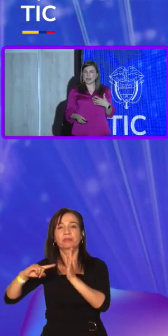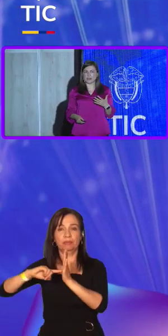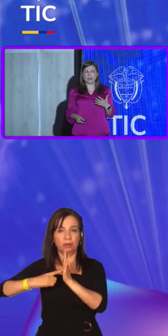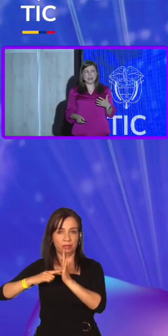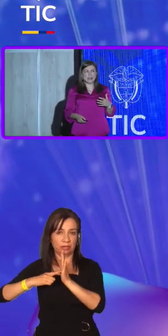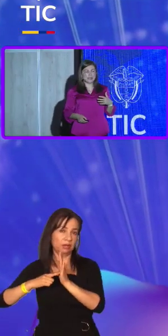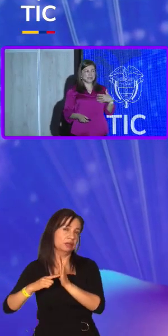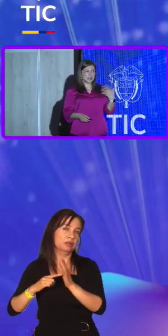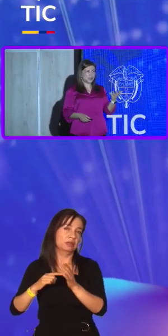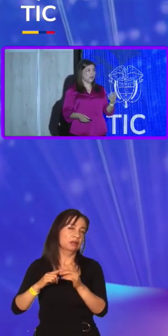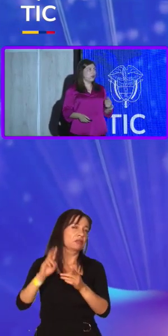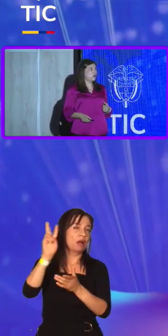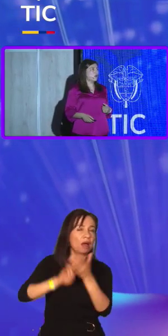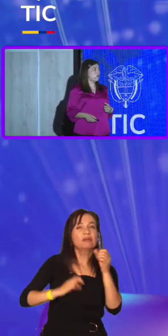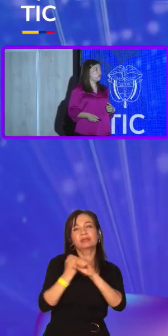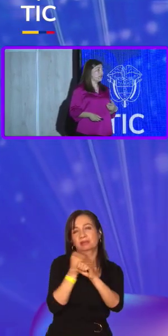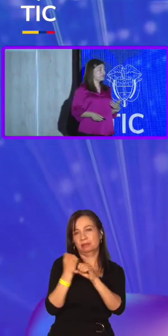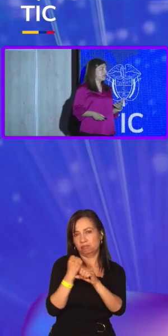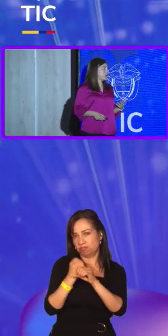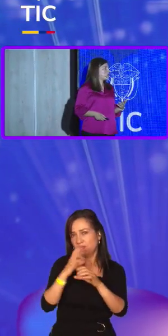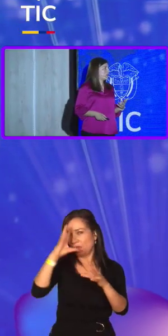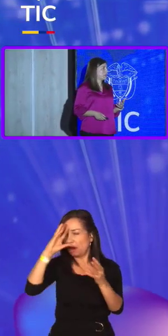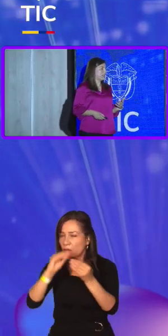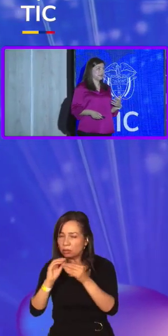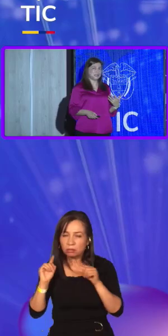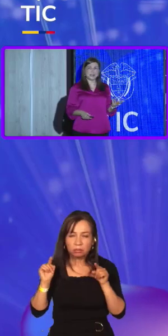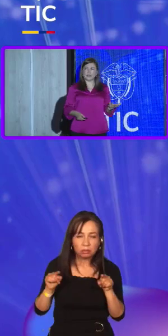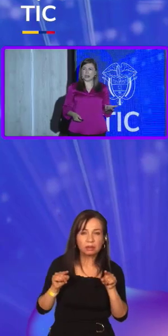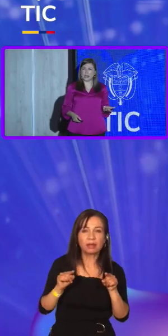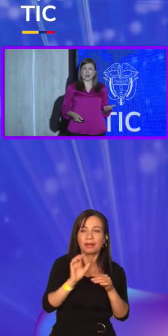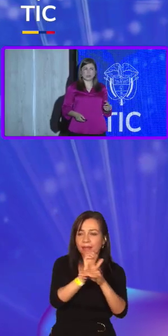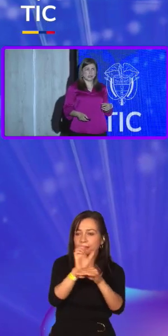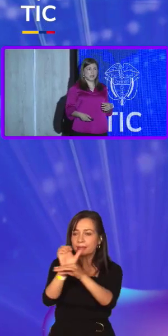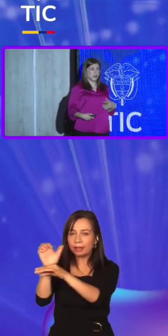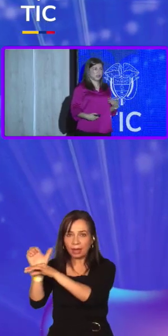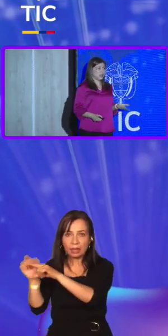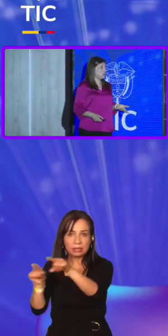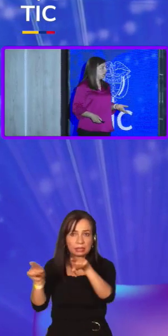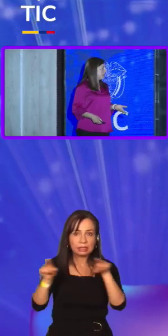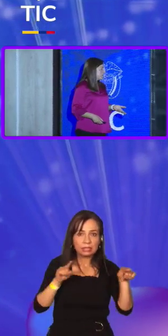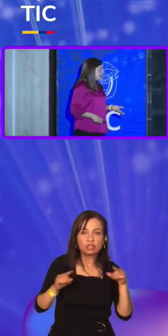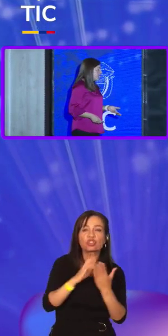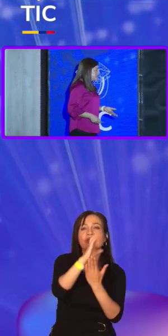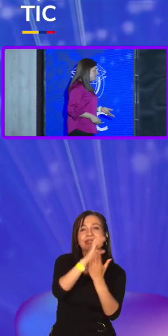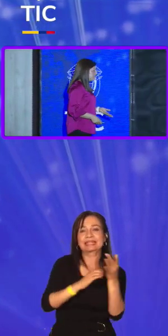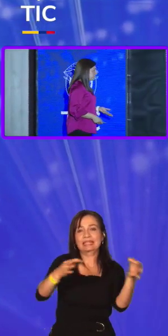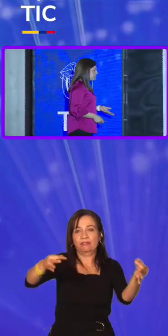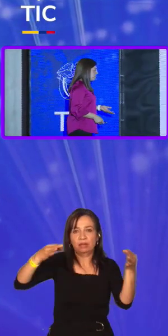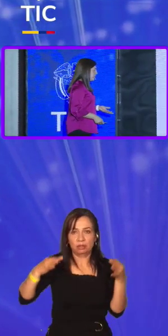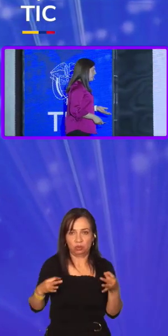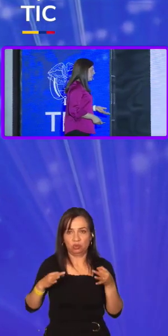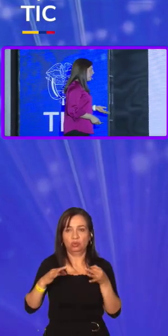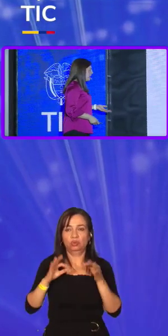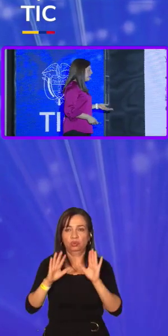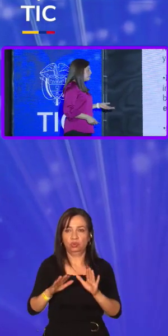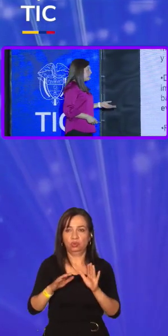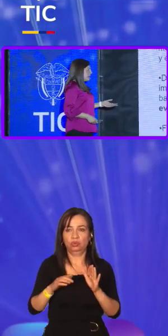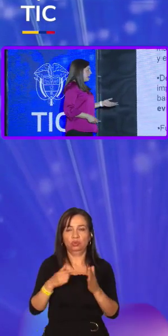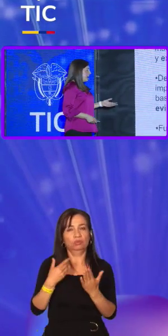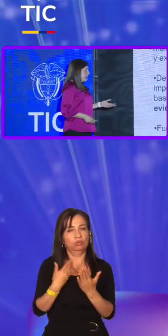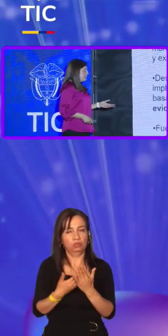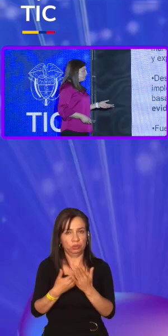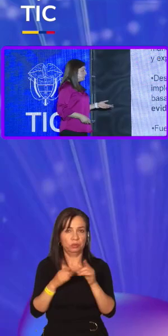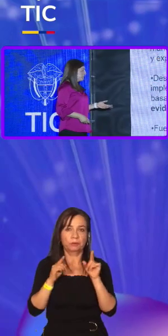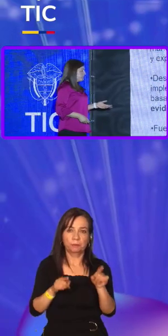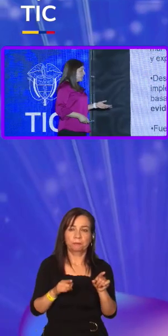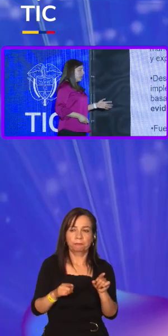como Buenos Aires trabajaron de cerca, muy de cerca, con las agencias certificadoras, con Cegitur en este caso.